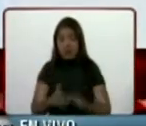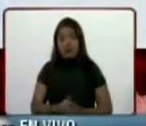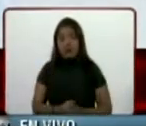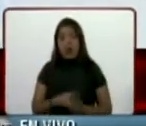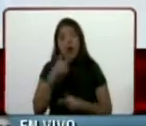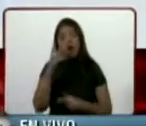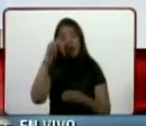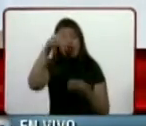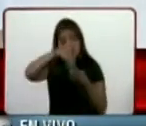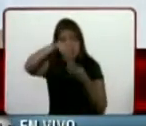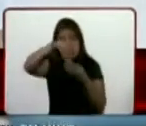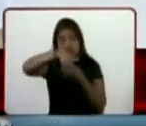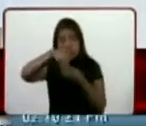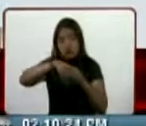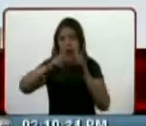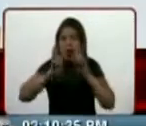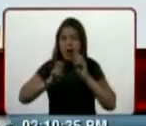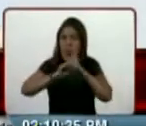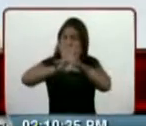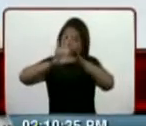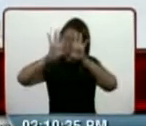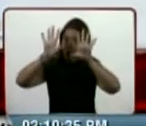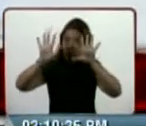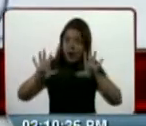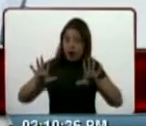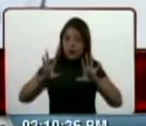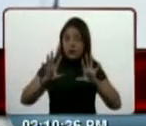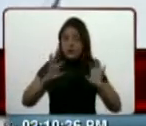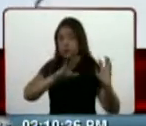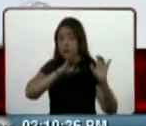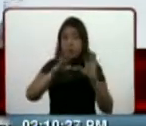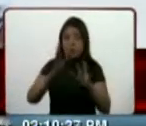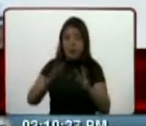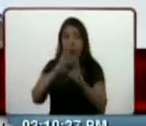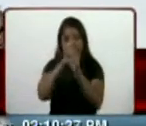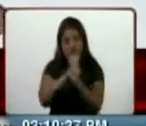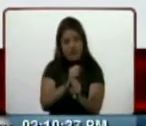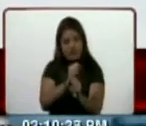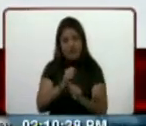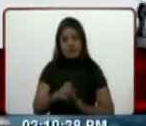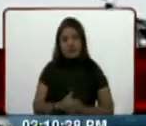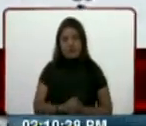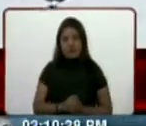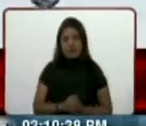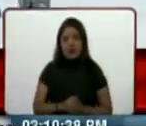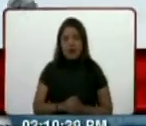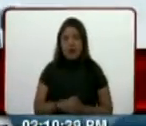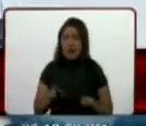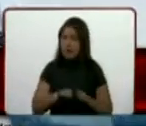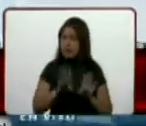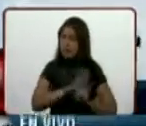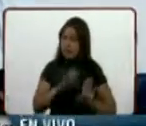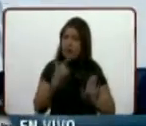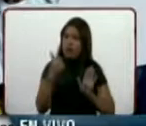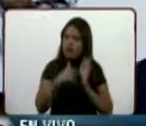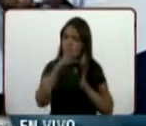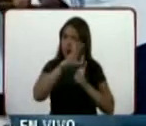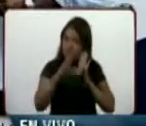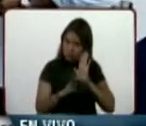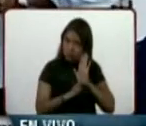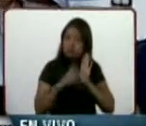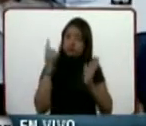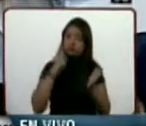procesos electorales transparentes, masivos y confiables, como está pautado en la Constitución y como lo